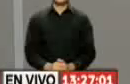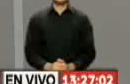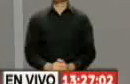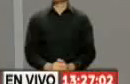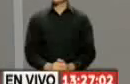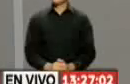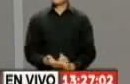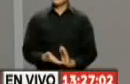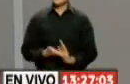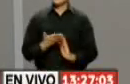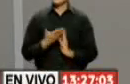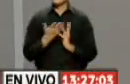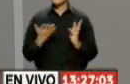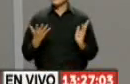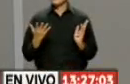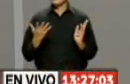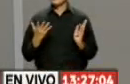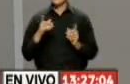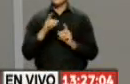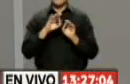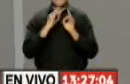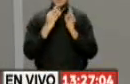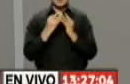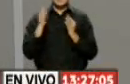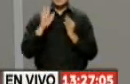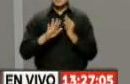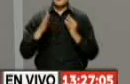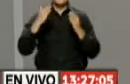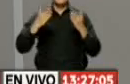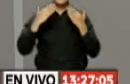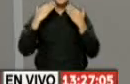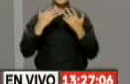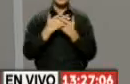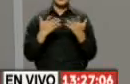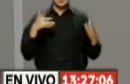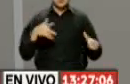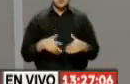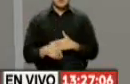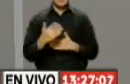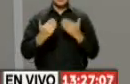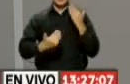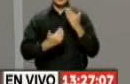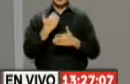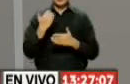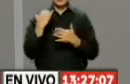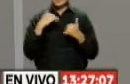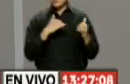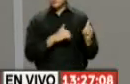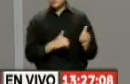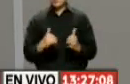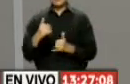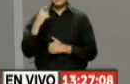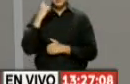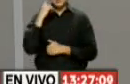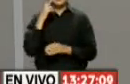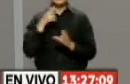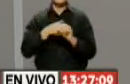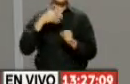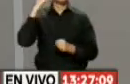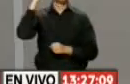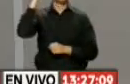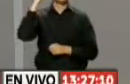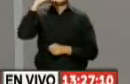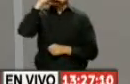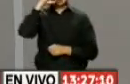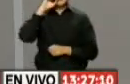Se incrementa la oferta de entretenimiento para las familias en Guayaquil. La inauguración de nuevos juegos mecánicos contó con la presencia del alcalde